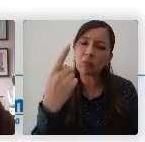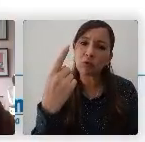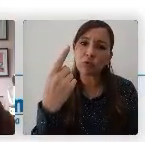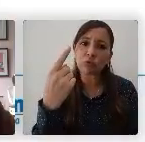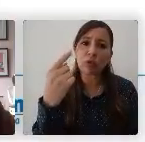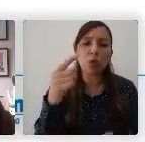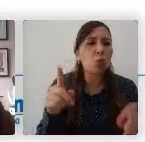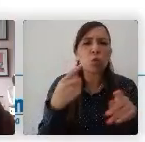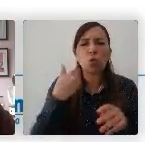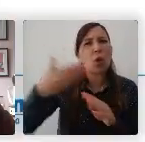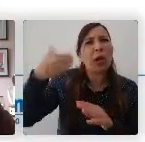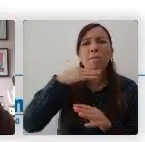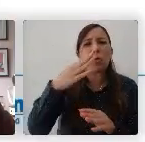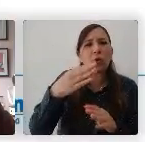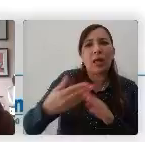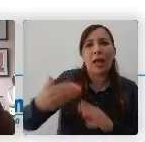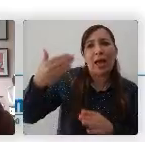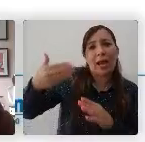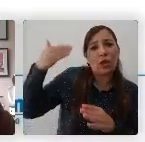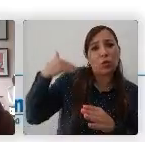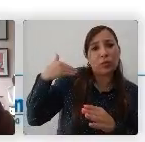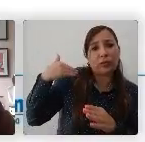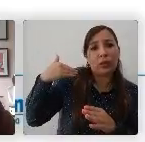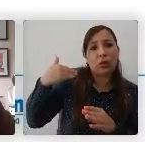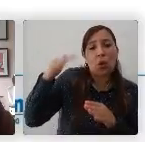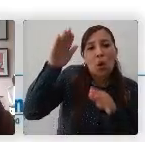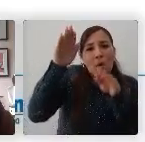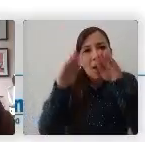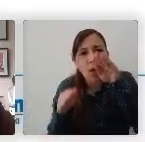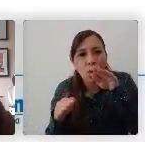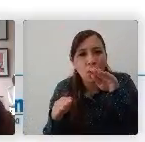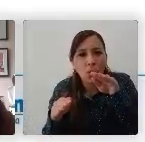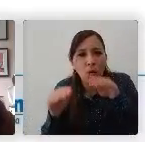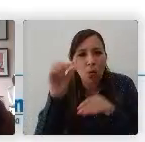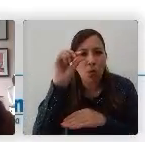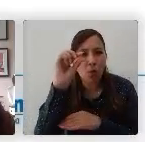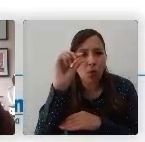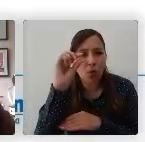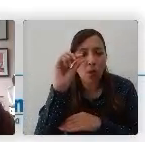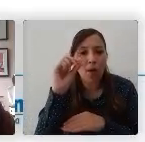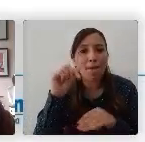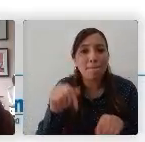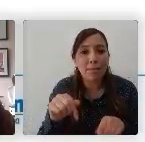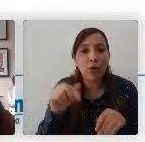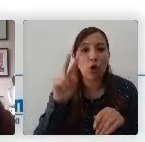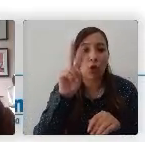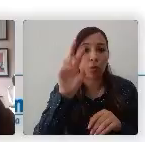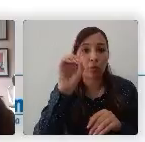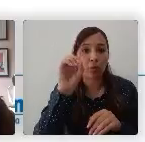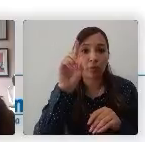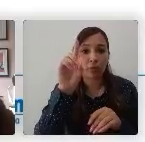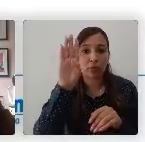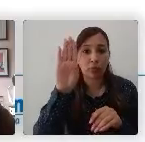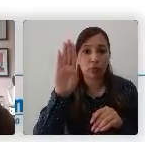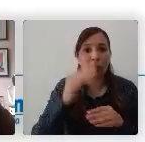de que hubo una ligera caída para el 2019 vemos que el ingreso aumento que quiere decir que están pasando